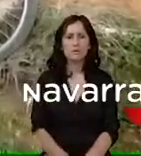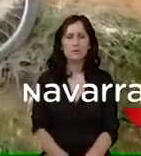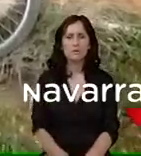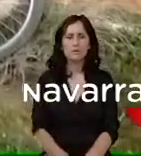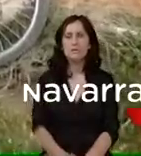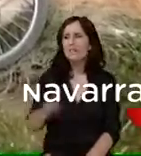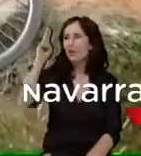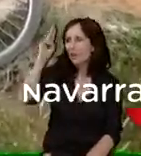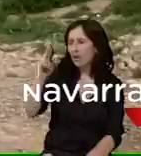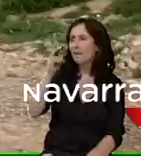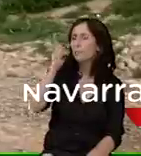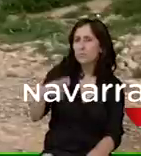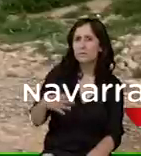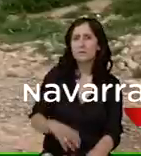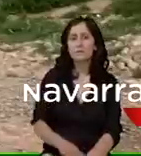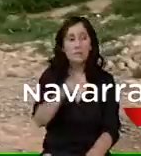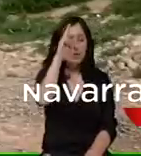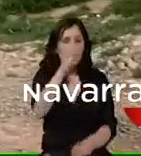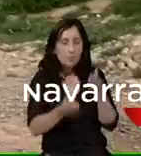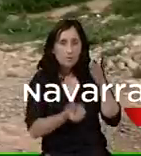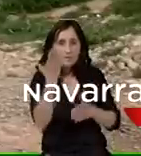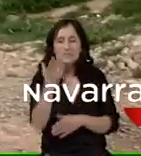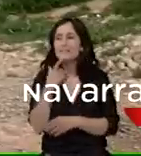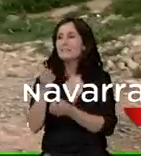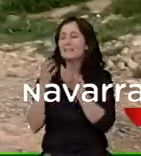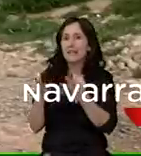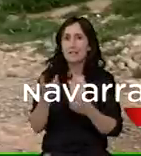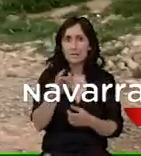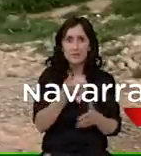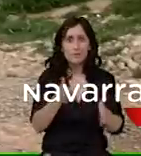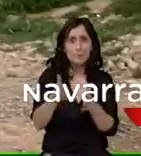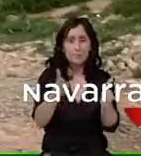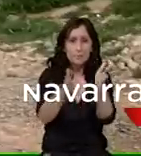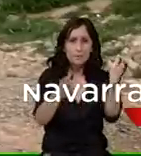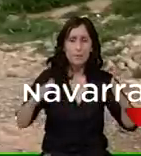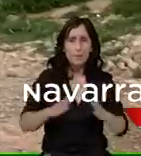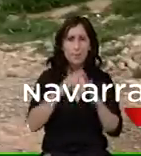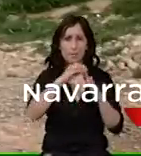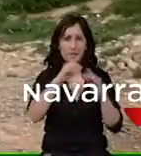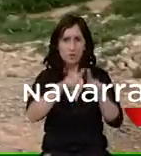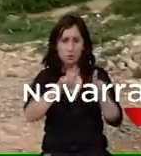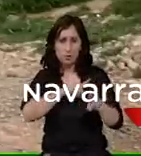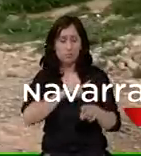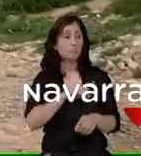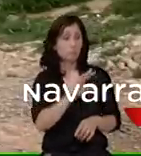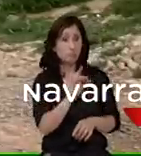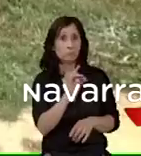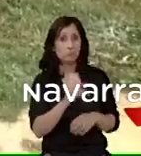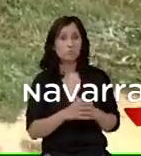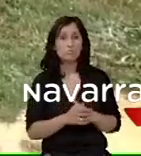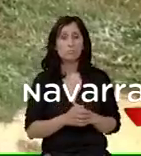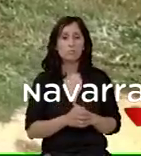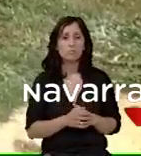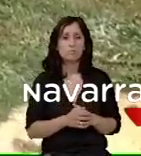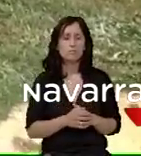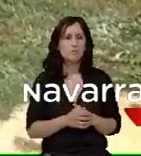Hola, muy buenas. Muy buenos días. ¿Qué tal? Haciendo ruta por las Bardenas, como yo, ¿no? Pues sí, pero